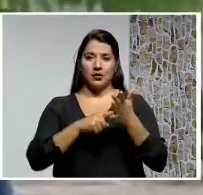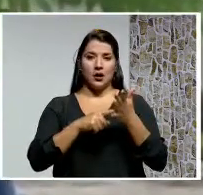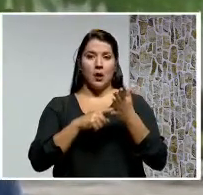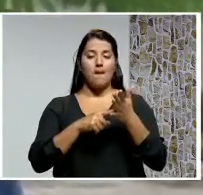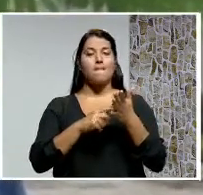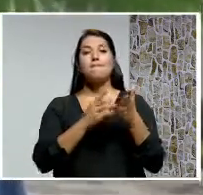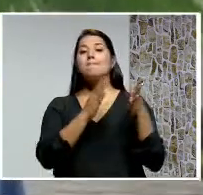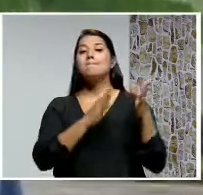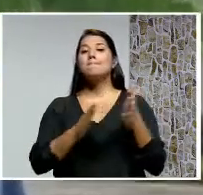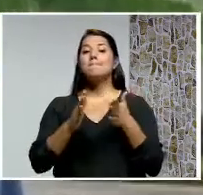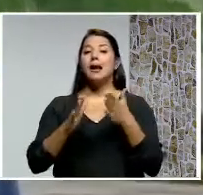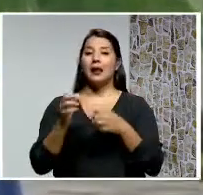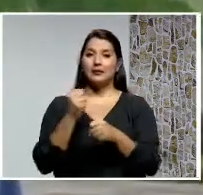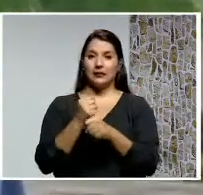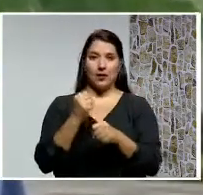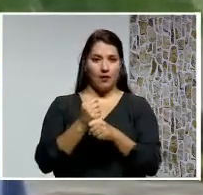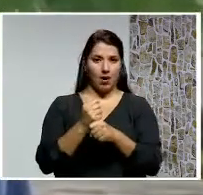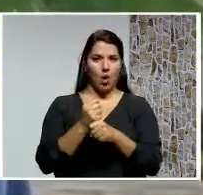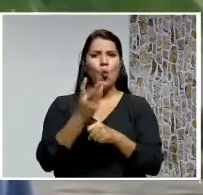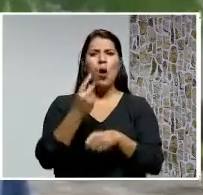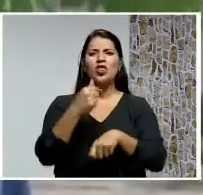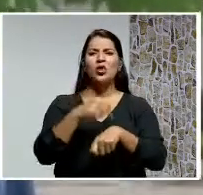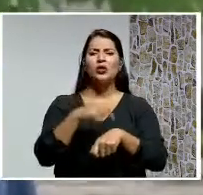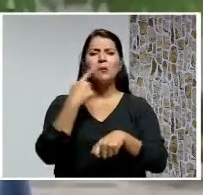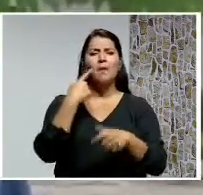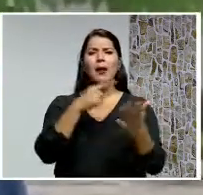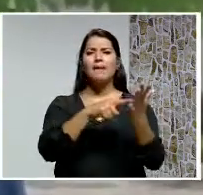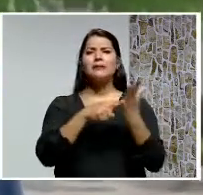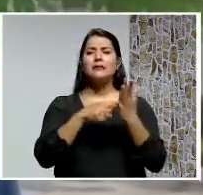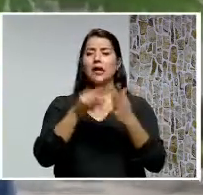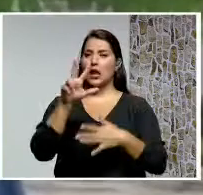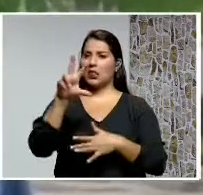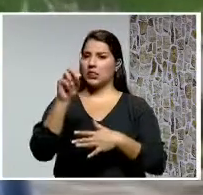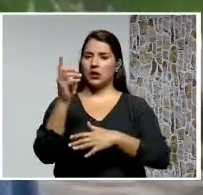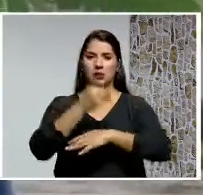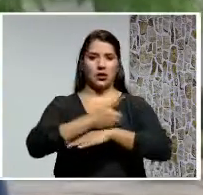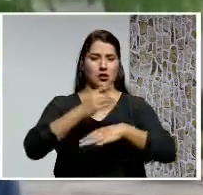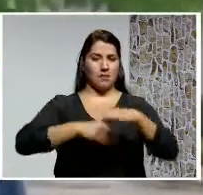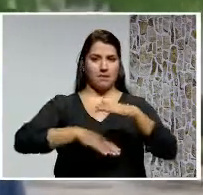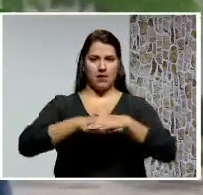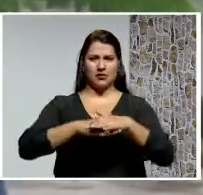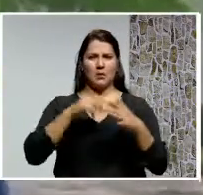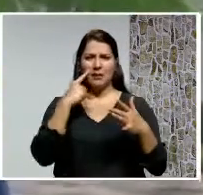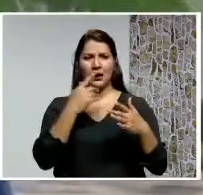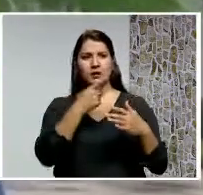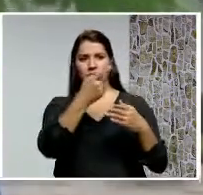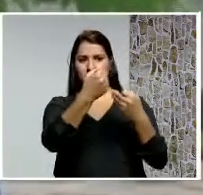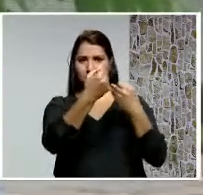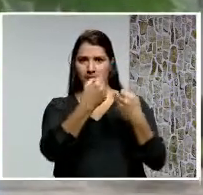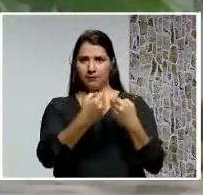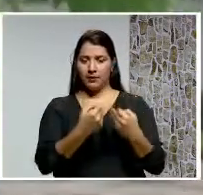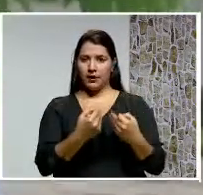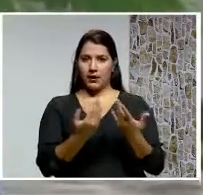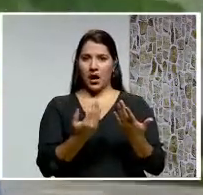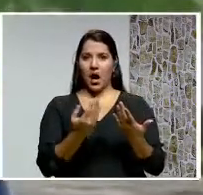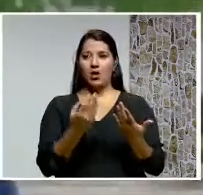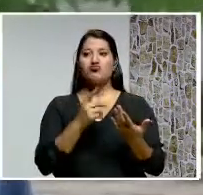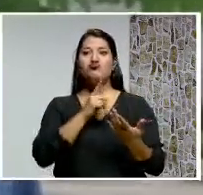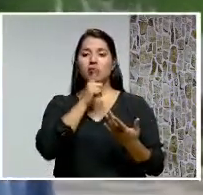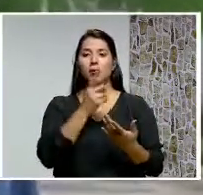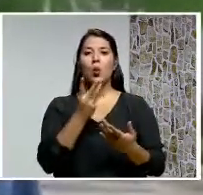trabajo en 30 días, en donde claramente nos establezcan los tiempos que les va a tomar